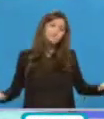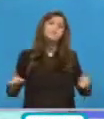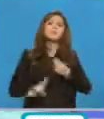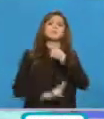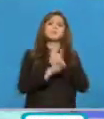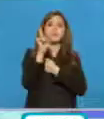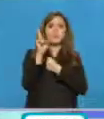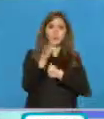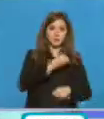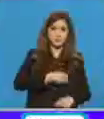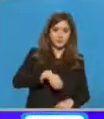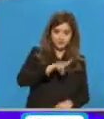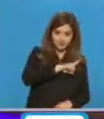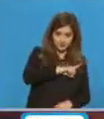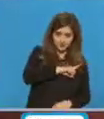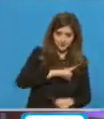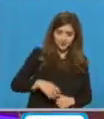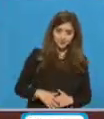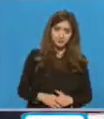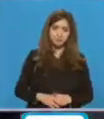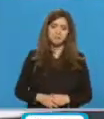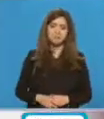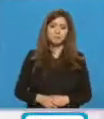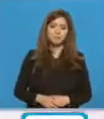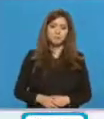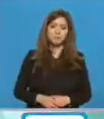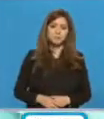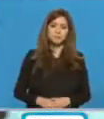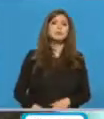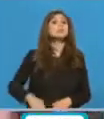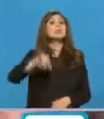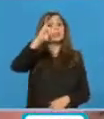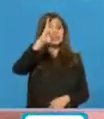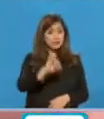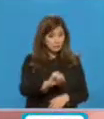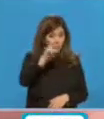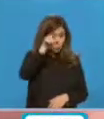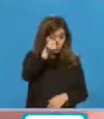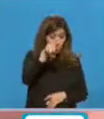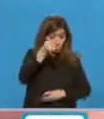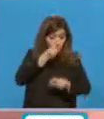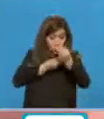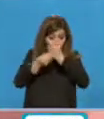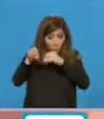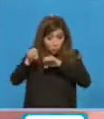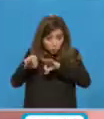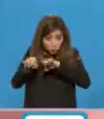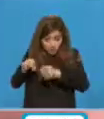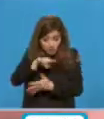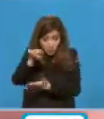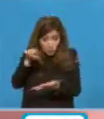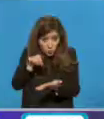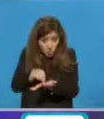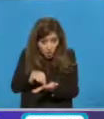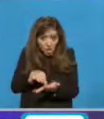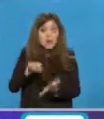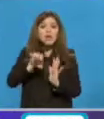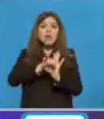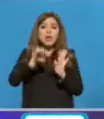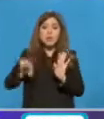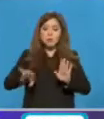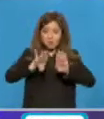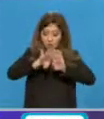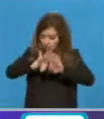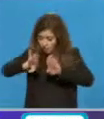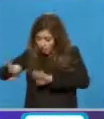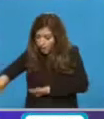¿no? Sí, y justamente eso, ¿no? Si ya vas a comer en tu lugar de trabajo, pues comer, pero no dejar de hacer todo lo que estás haciendo. No